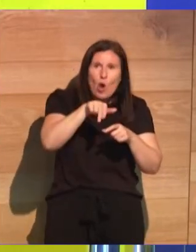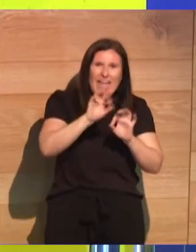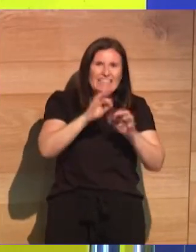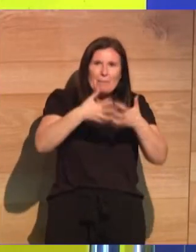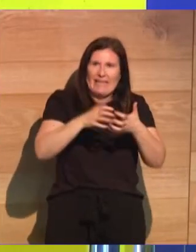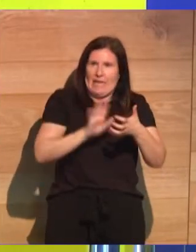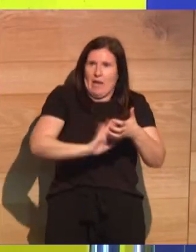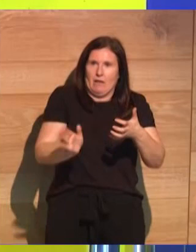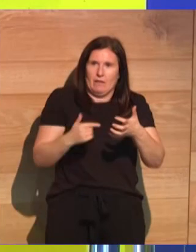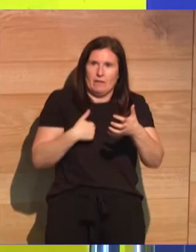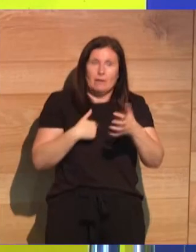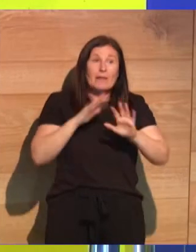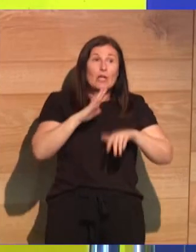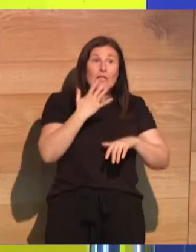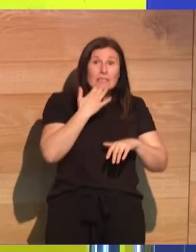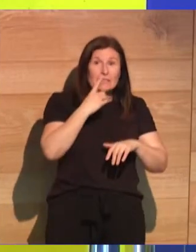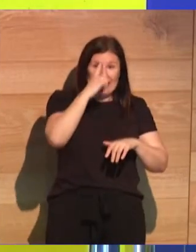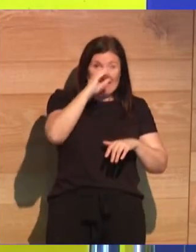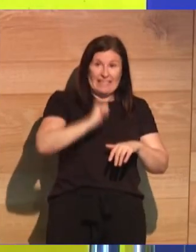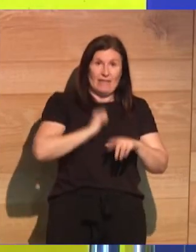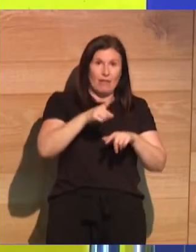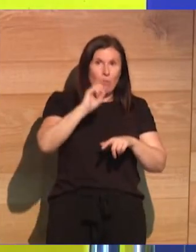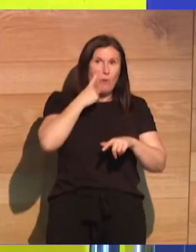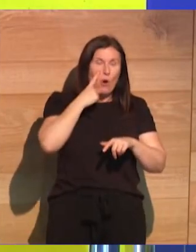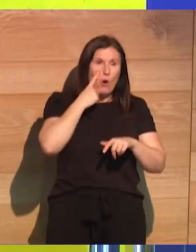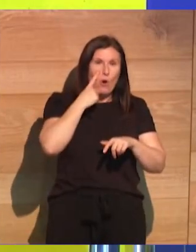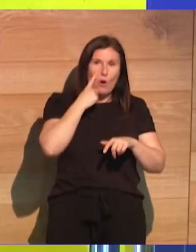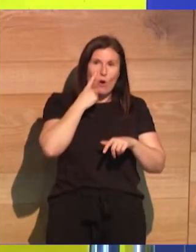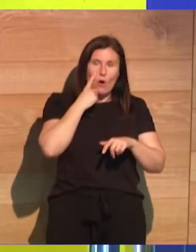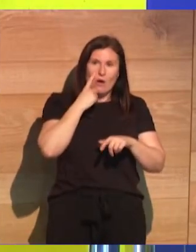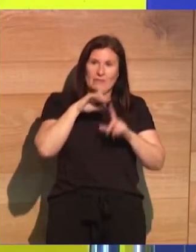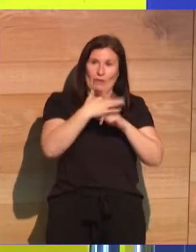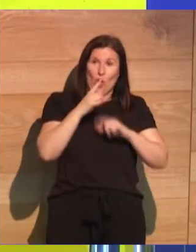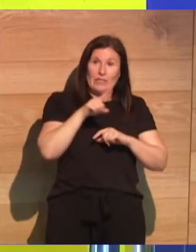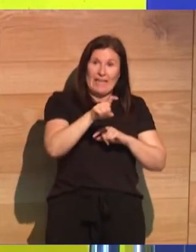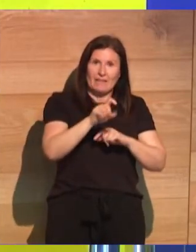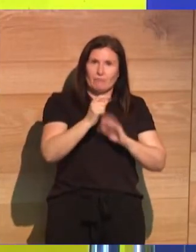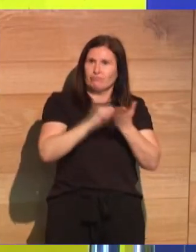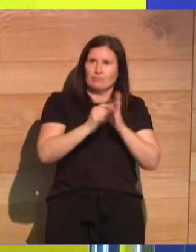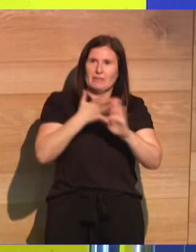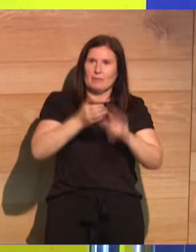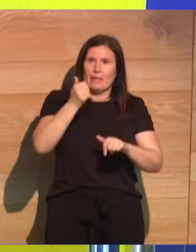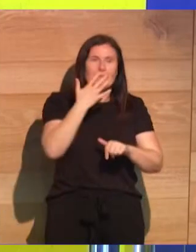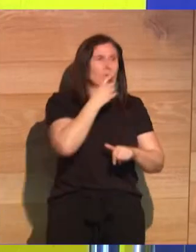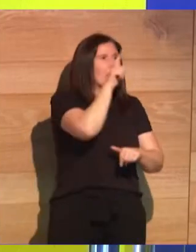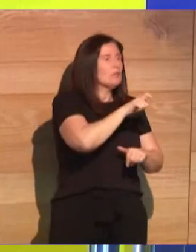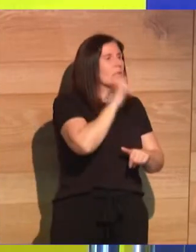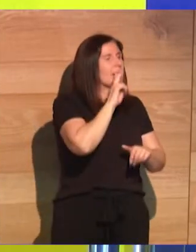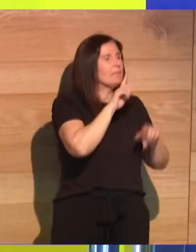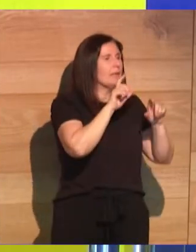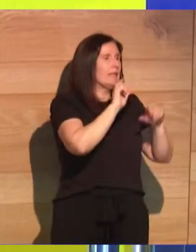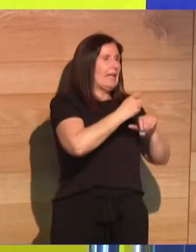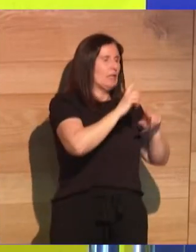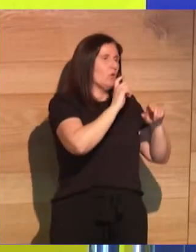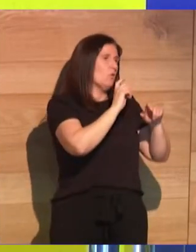si la inteligencia artificial es capaz de detectar cáncer con mucha más antelación que una persona viendo una radiografía, pues mucho mejor.